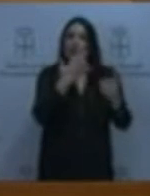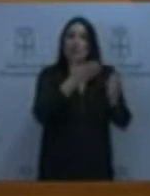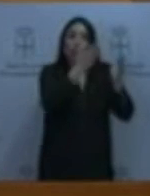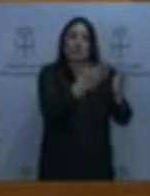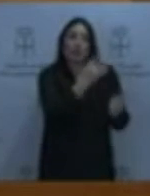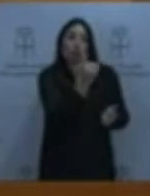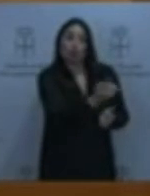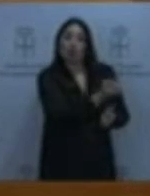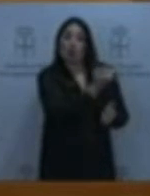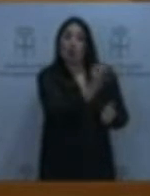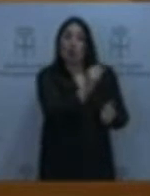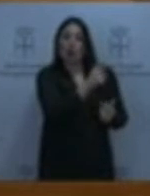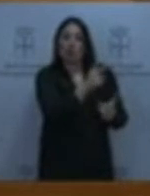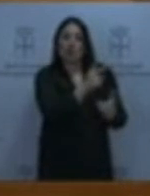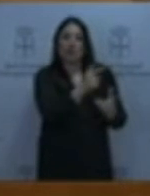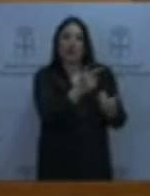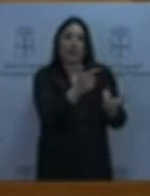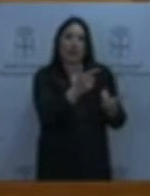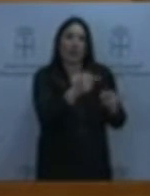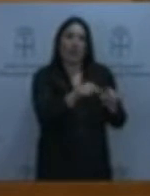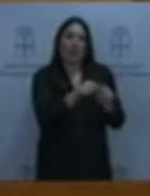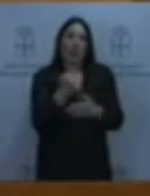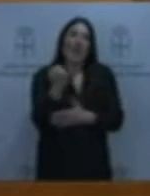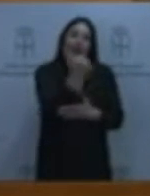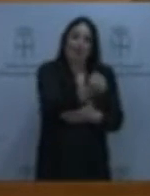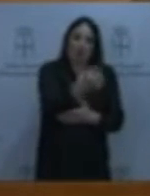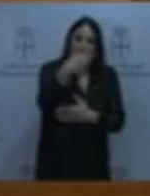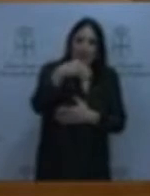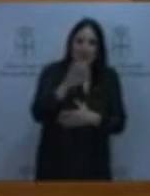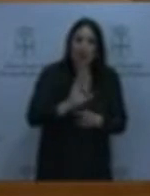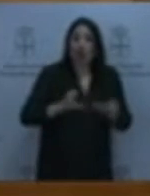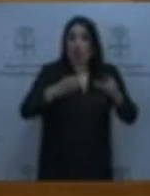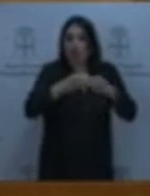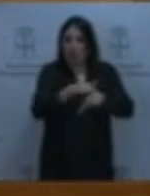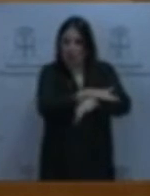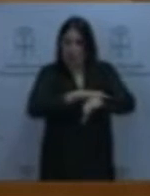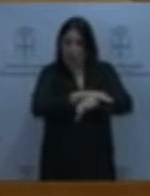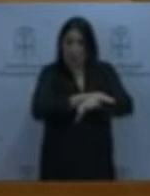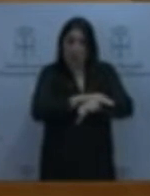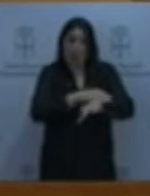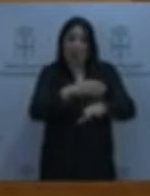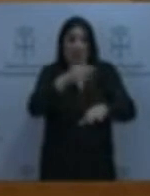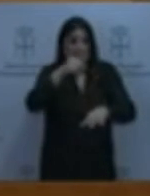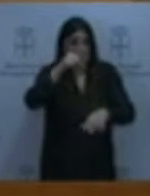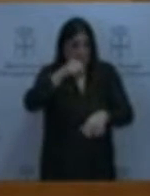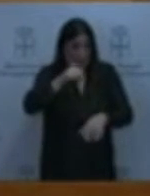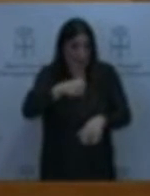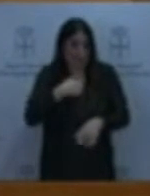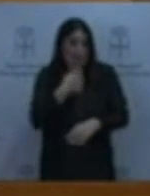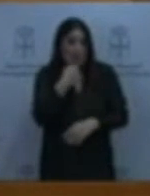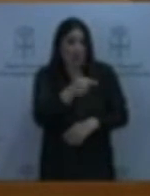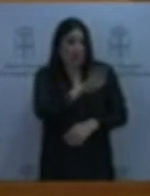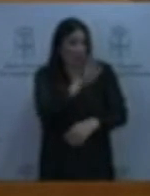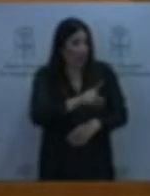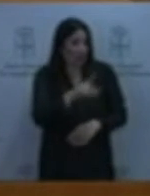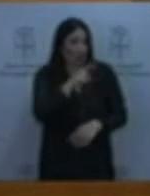solo, si usted venía avalado por el presidente, por el Consejo de Gobierno, por algo que yo mencioné aquí en su día, parece que no, porque usted comentaba en sus conversaciones con